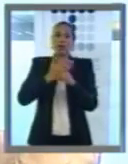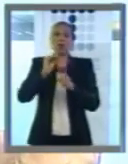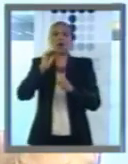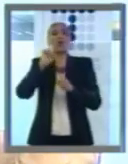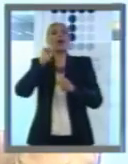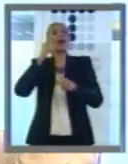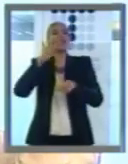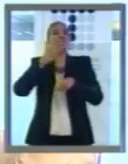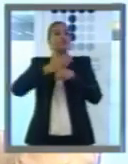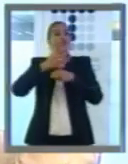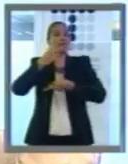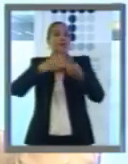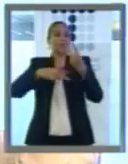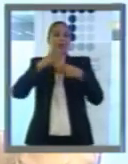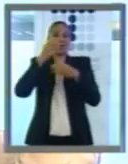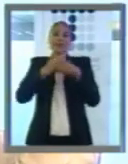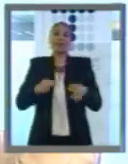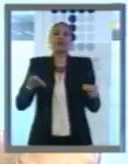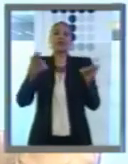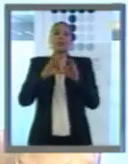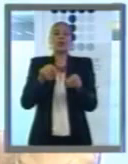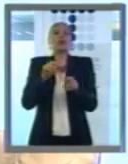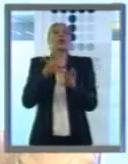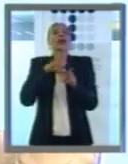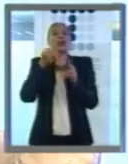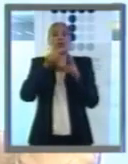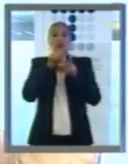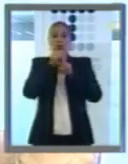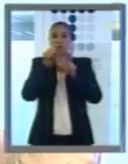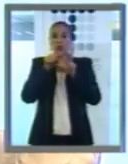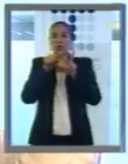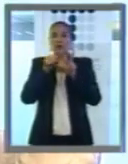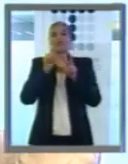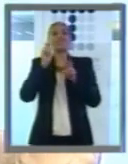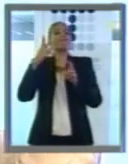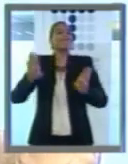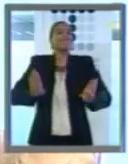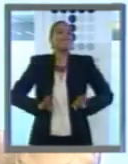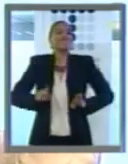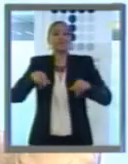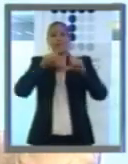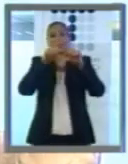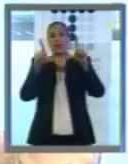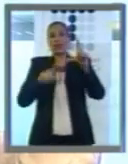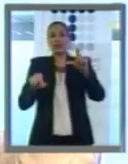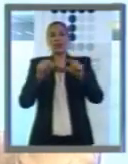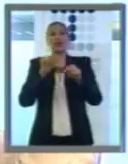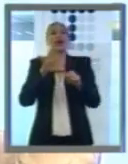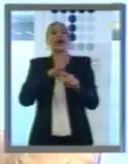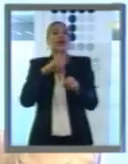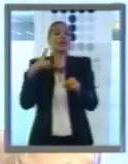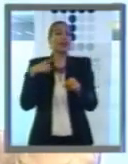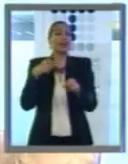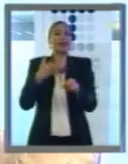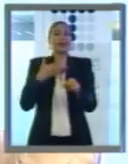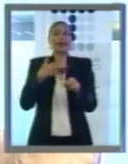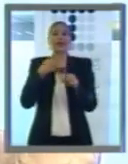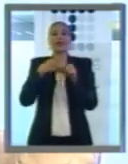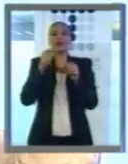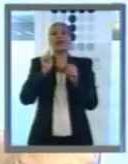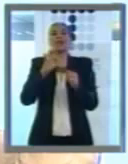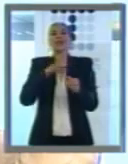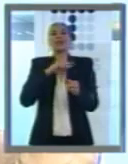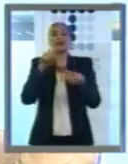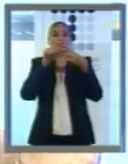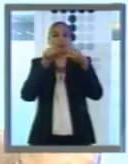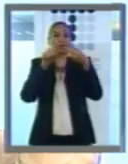un gran pendiente. Ambos son de carácter nacional, entonces ambos impactan a los poderes públicos, a los